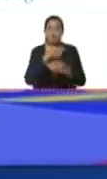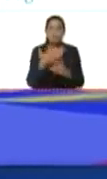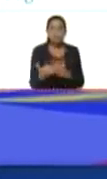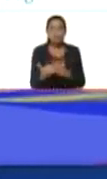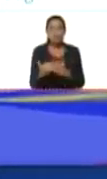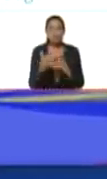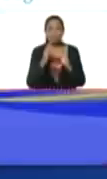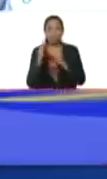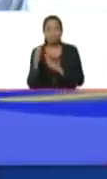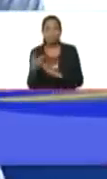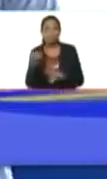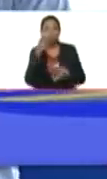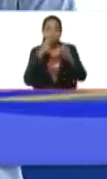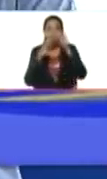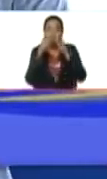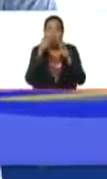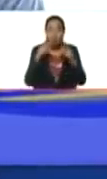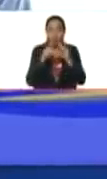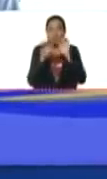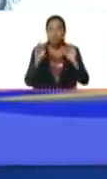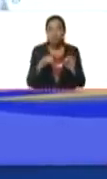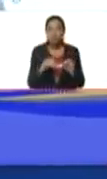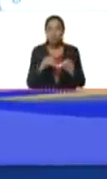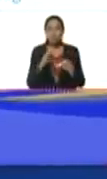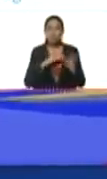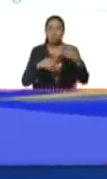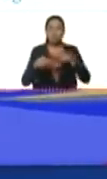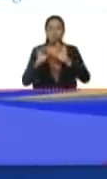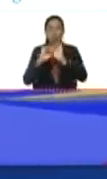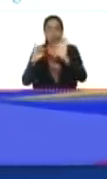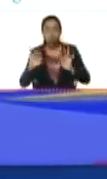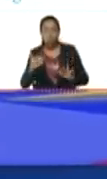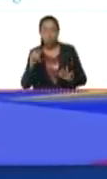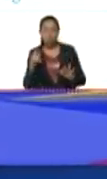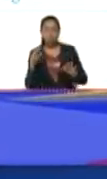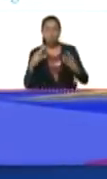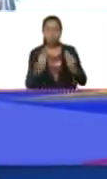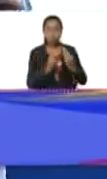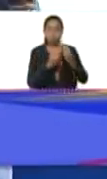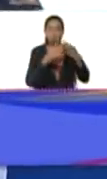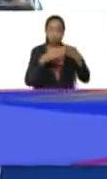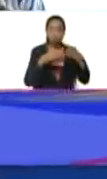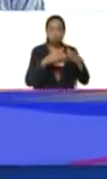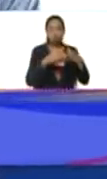tiene que estar vigilado, supervisado y construido con toda la comunidad.